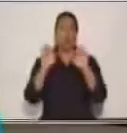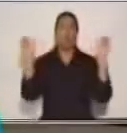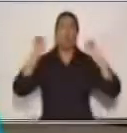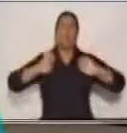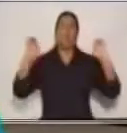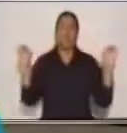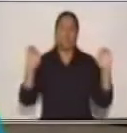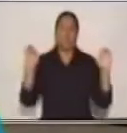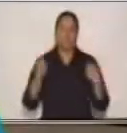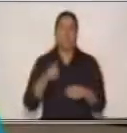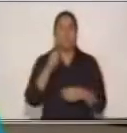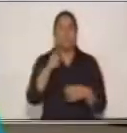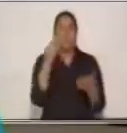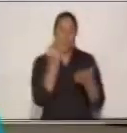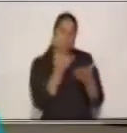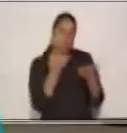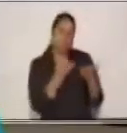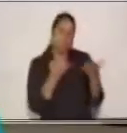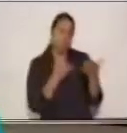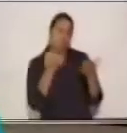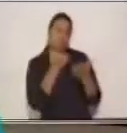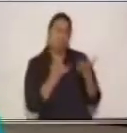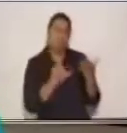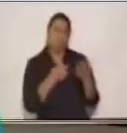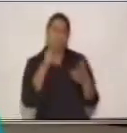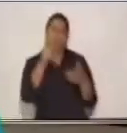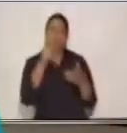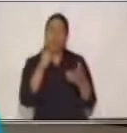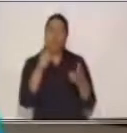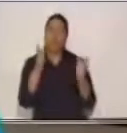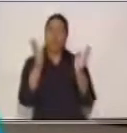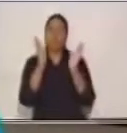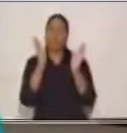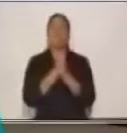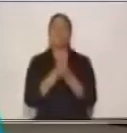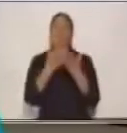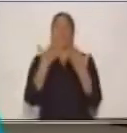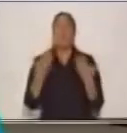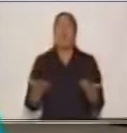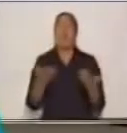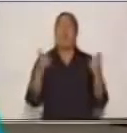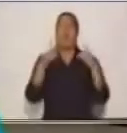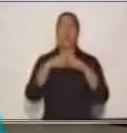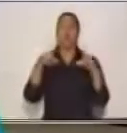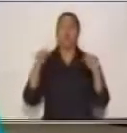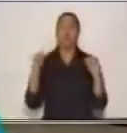su cuaderno que tengan a la mano del curso de Ciencias Sociales.